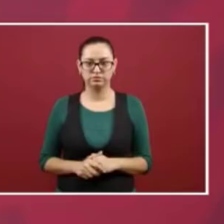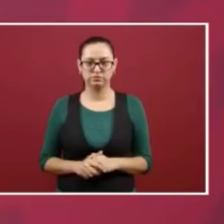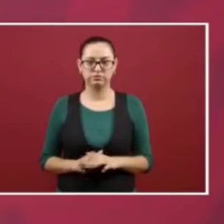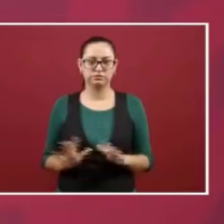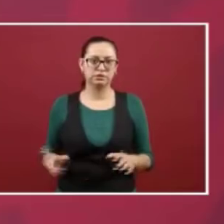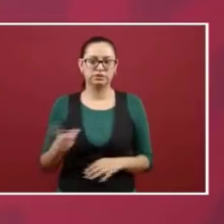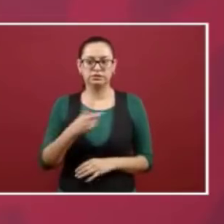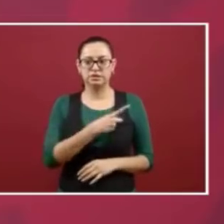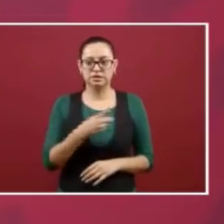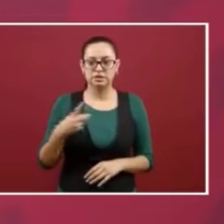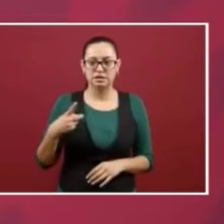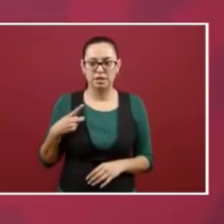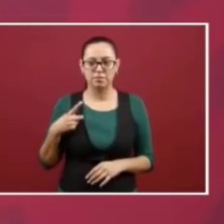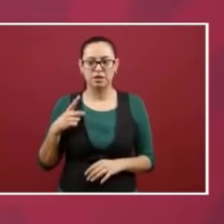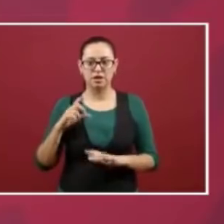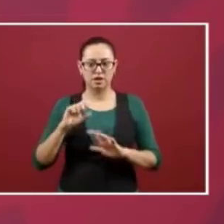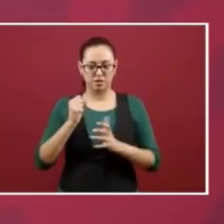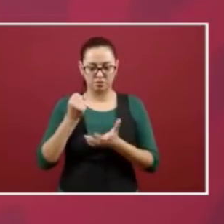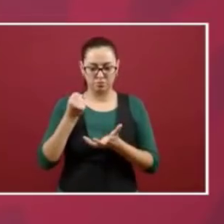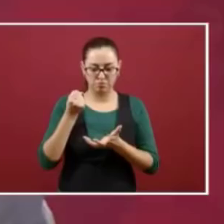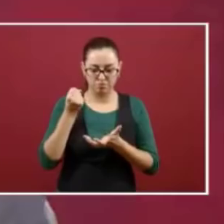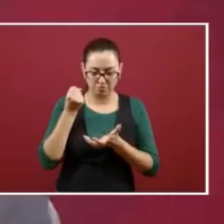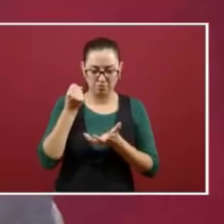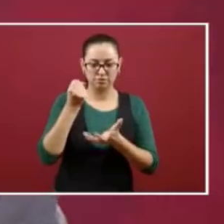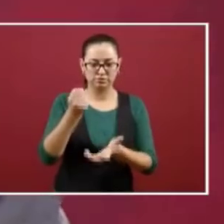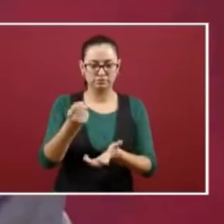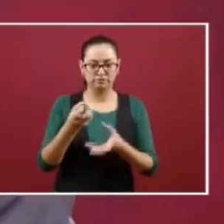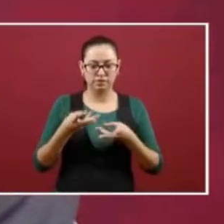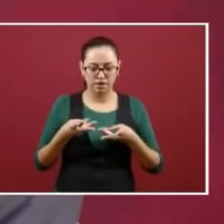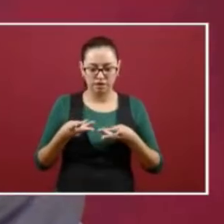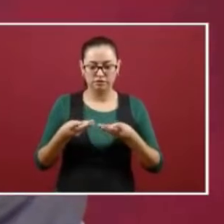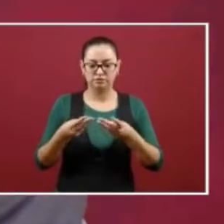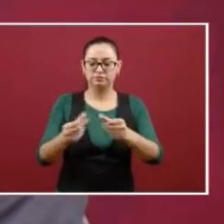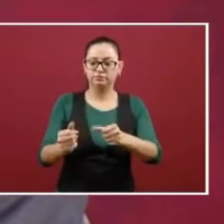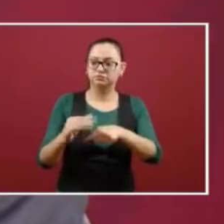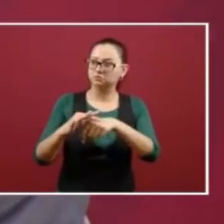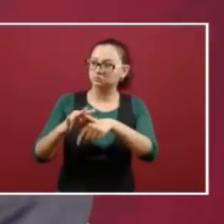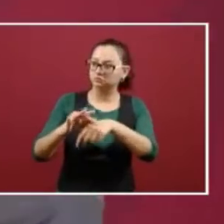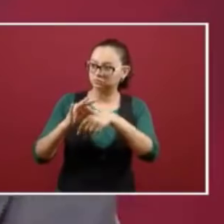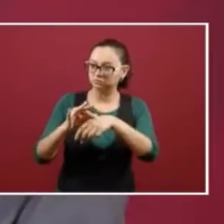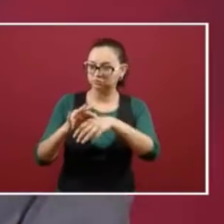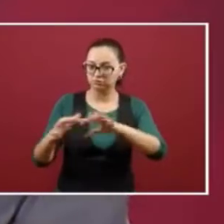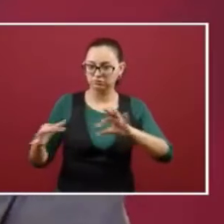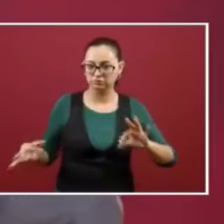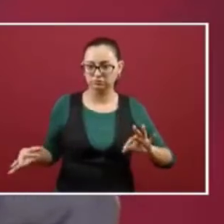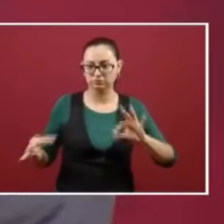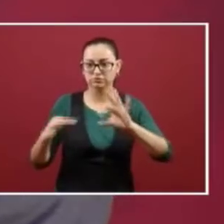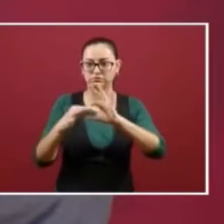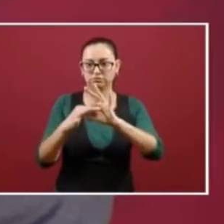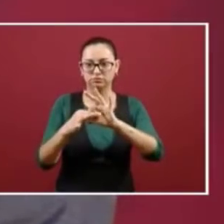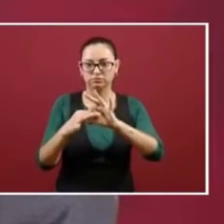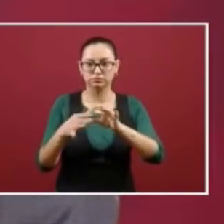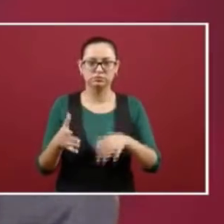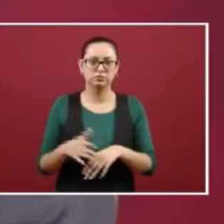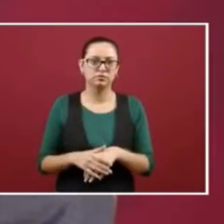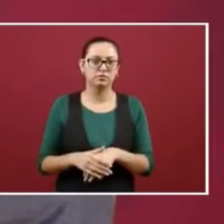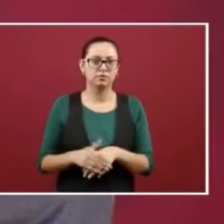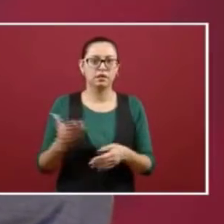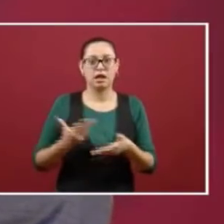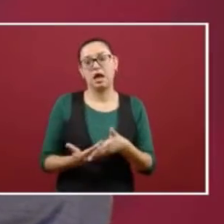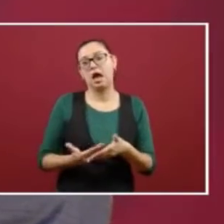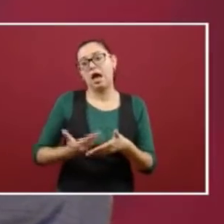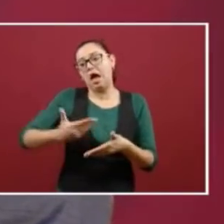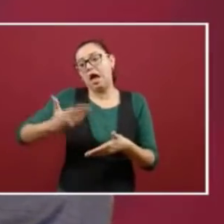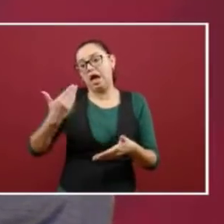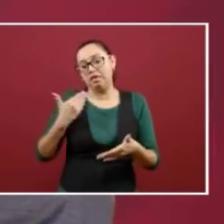presupuestos más apegados a la realidad antes eran ante proyectos